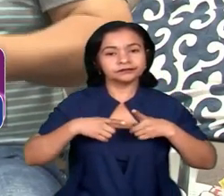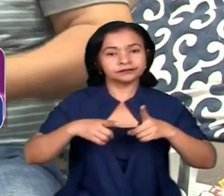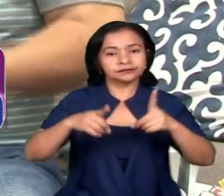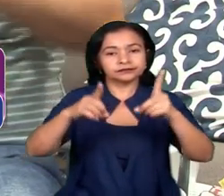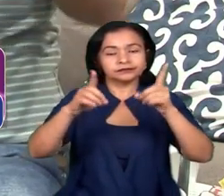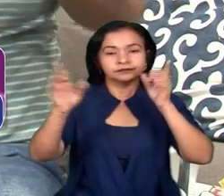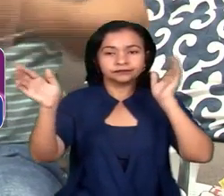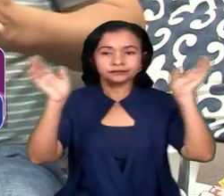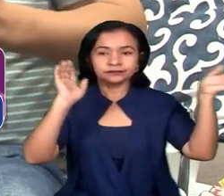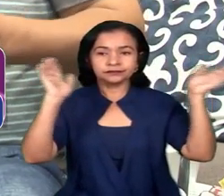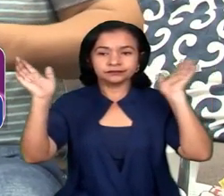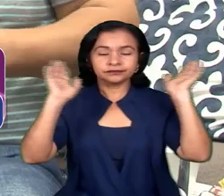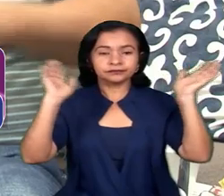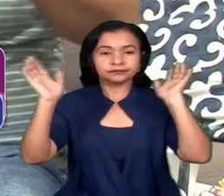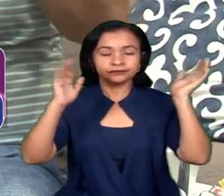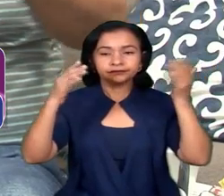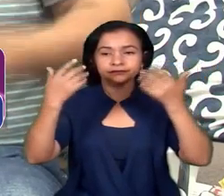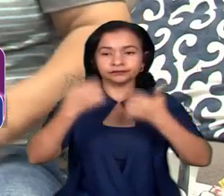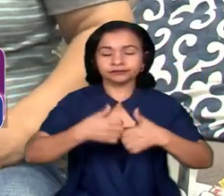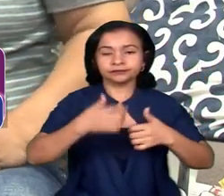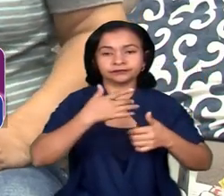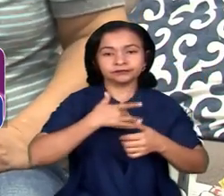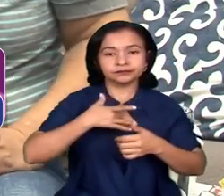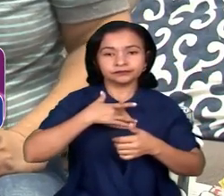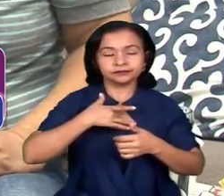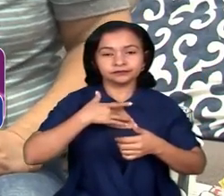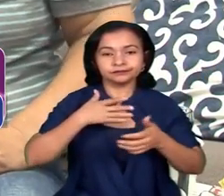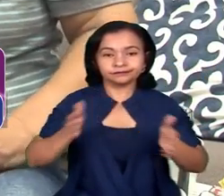en los mercados y en las empresas, que necesitamos ese